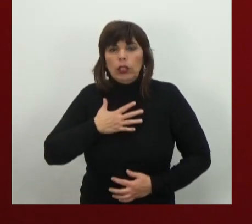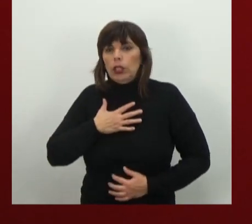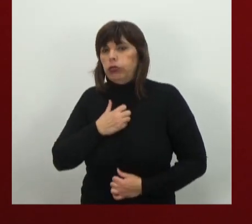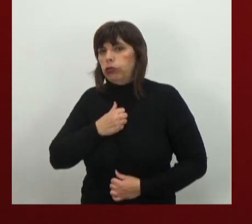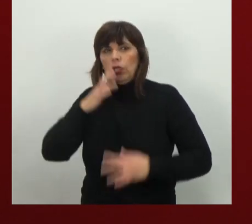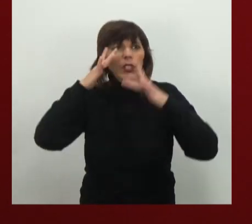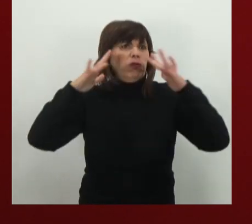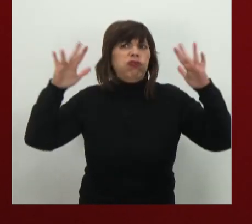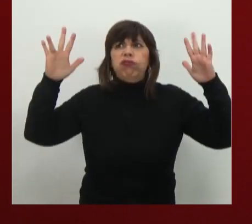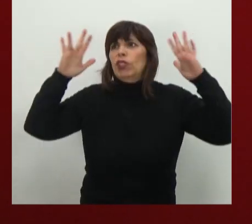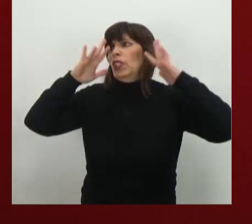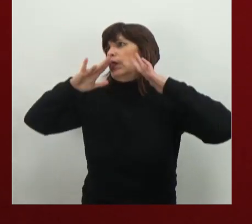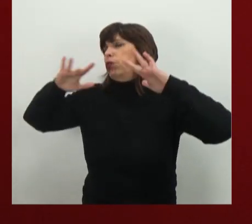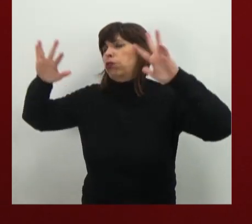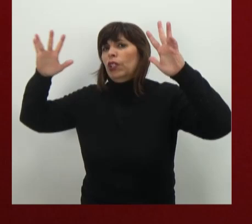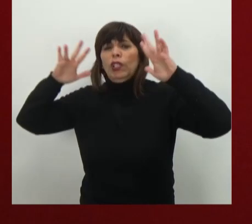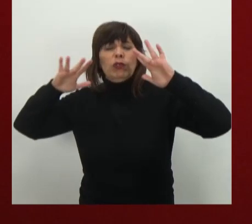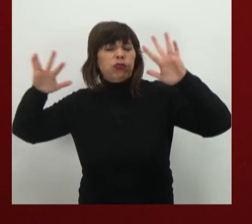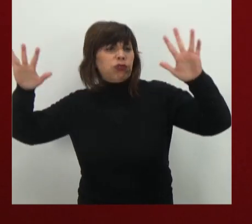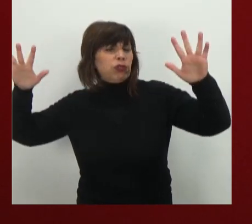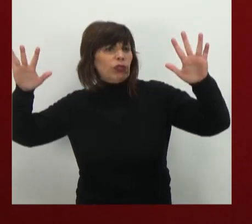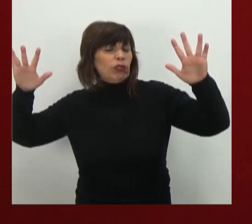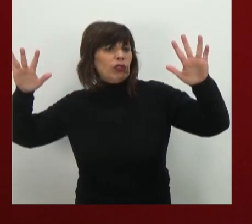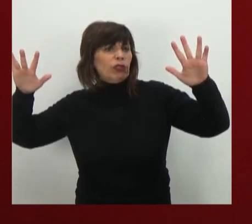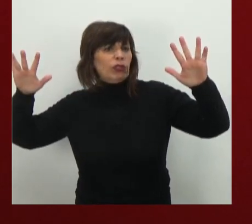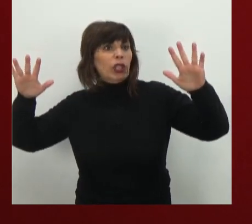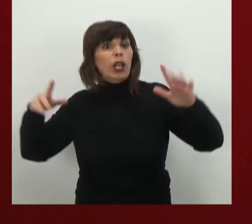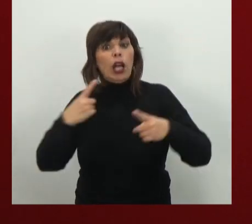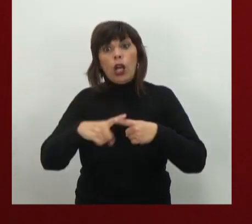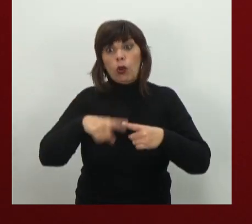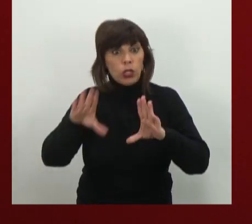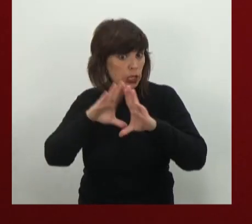tan distraídos de las cosas de la iglesia,